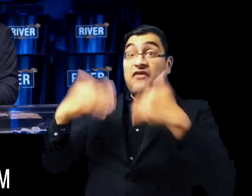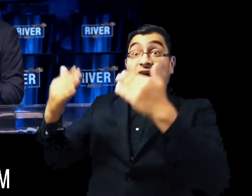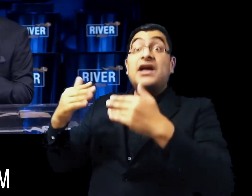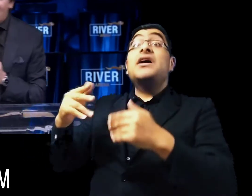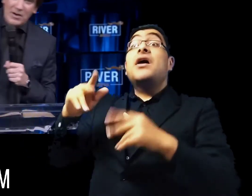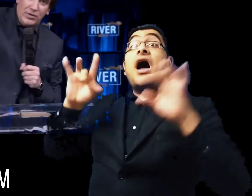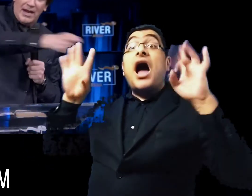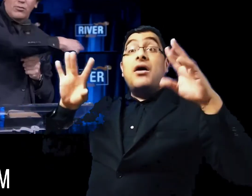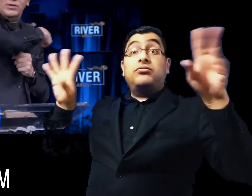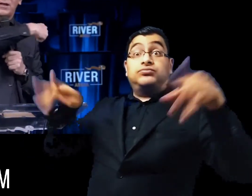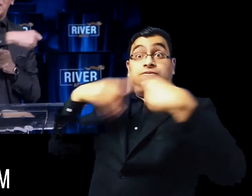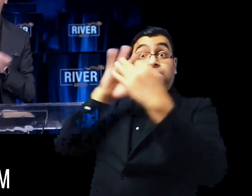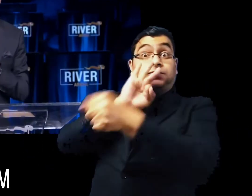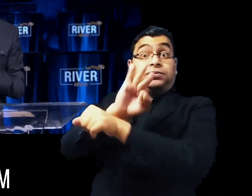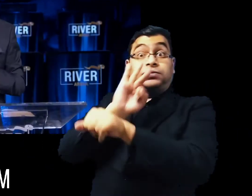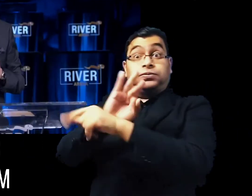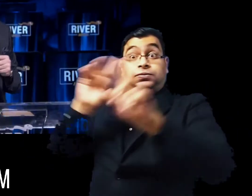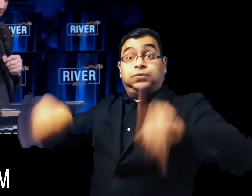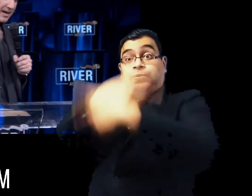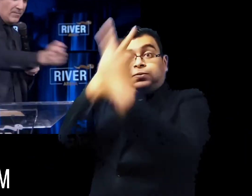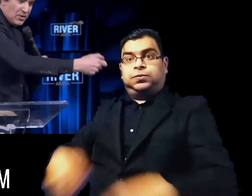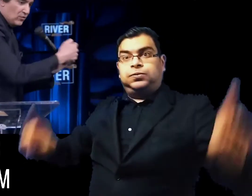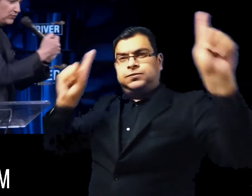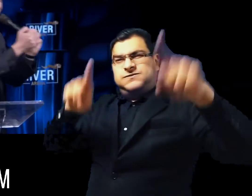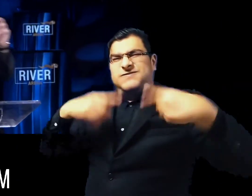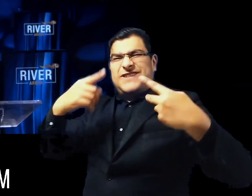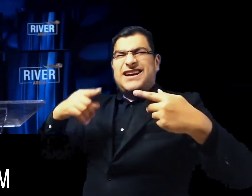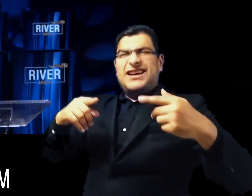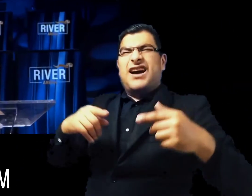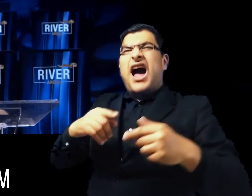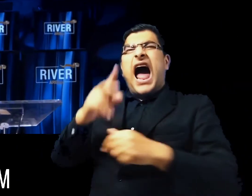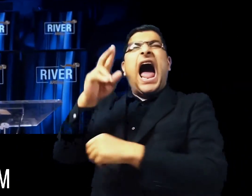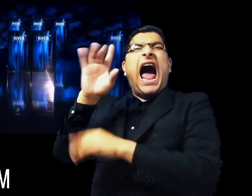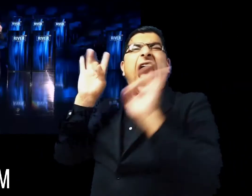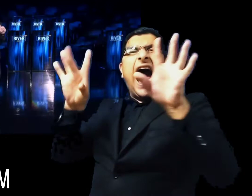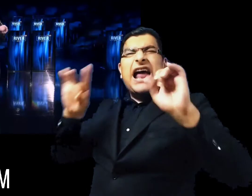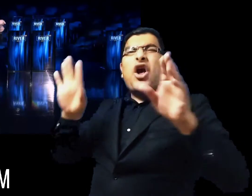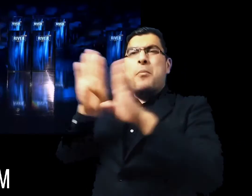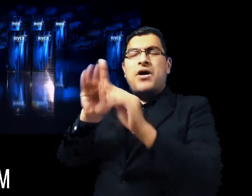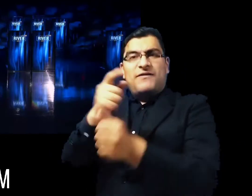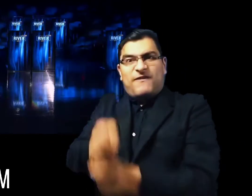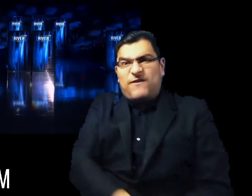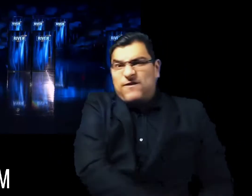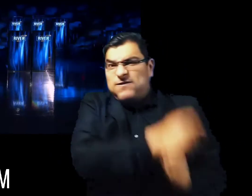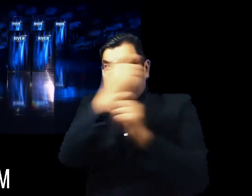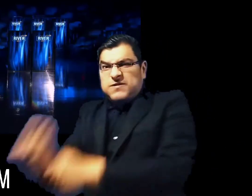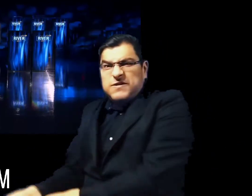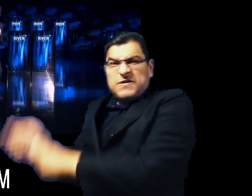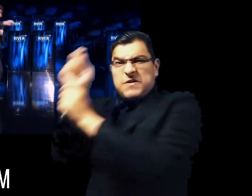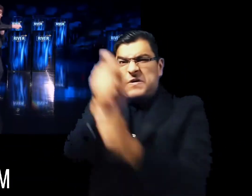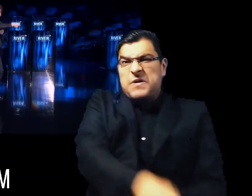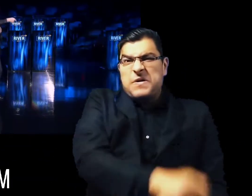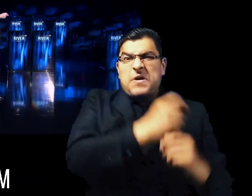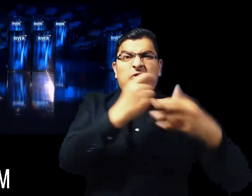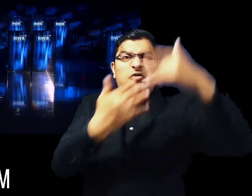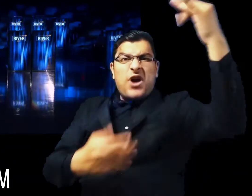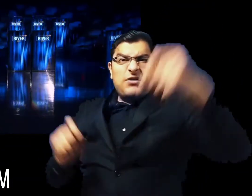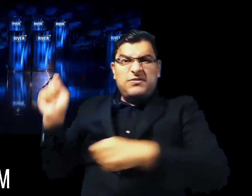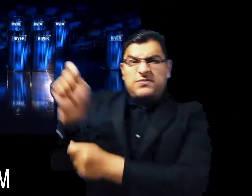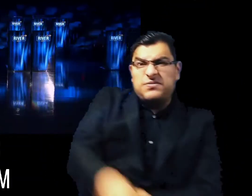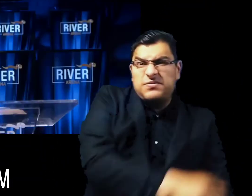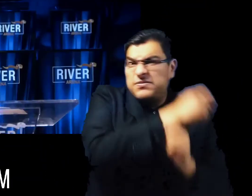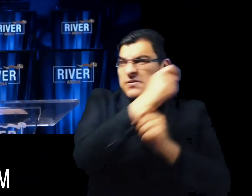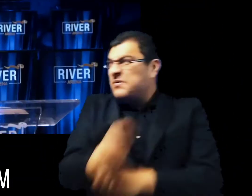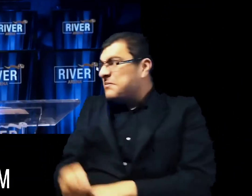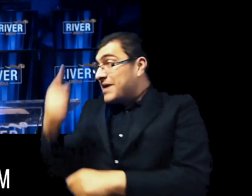para guardar el camino del árbol de la vida. Puso a un ángel, ese era un Jedi, con una espada para que no se acercaran